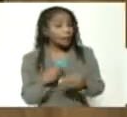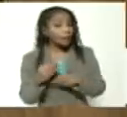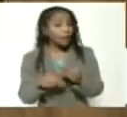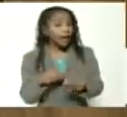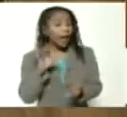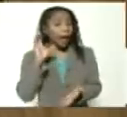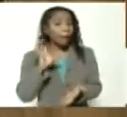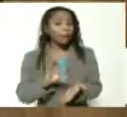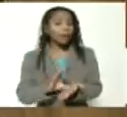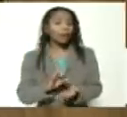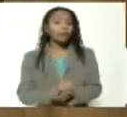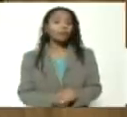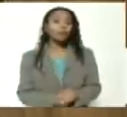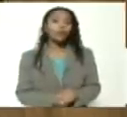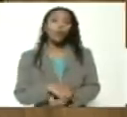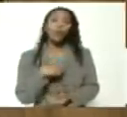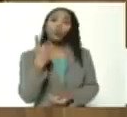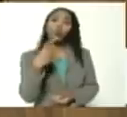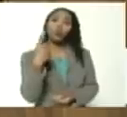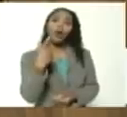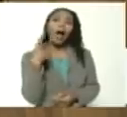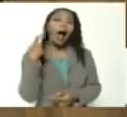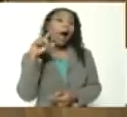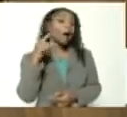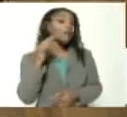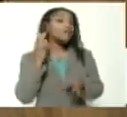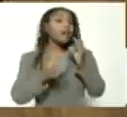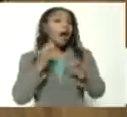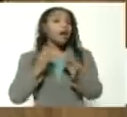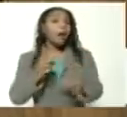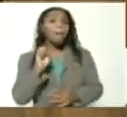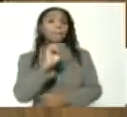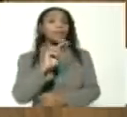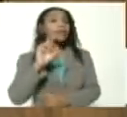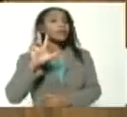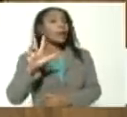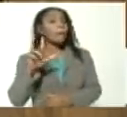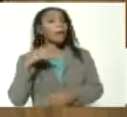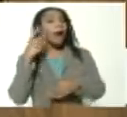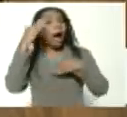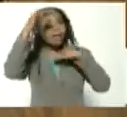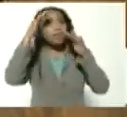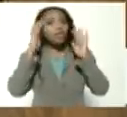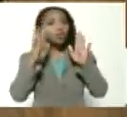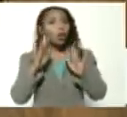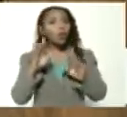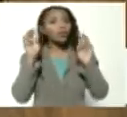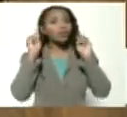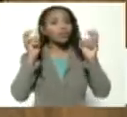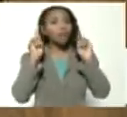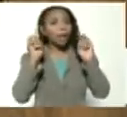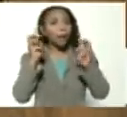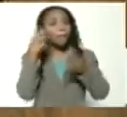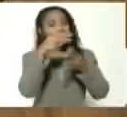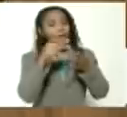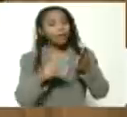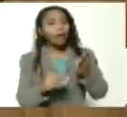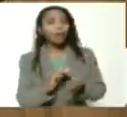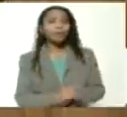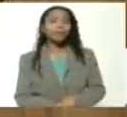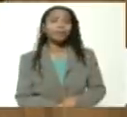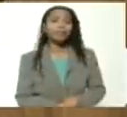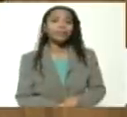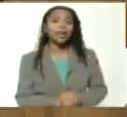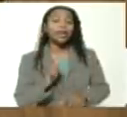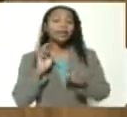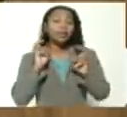capital solamente contaba con la Fiscalía 23 para atender dicha materia. En el caso de la